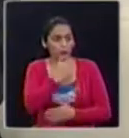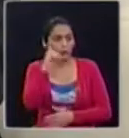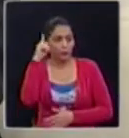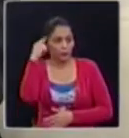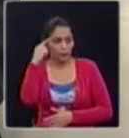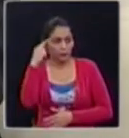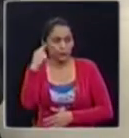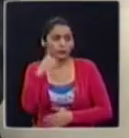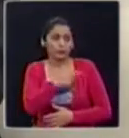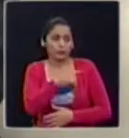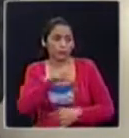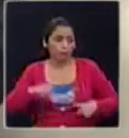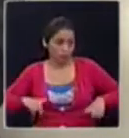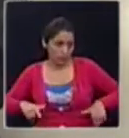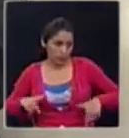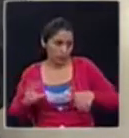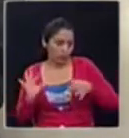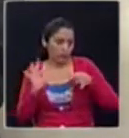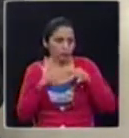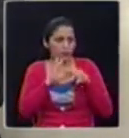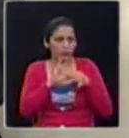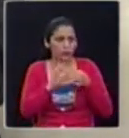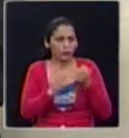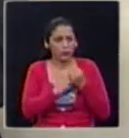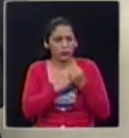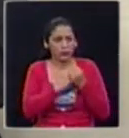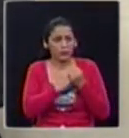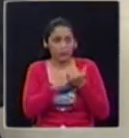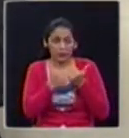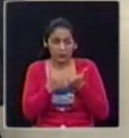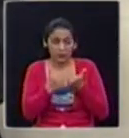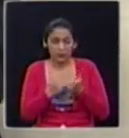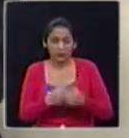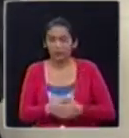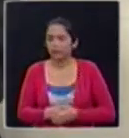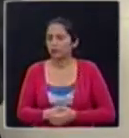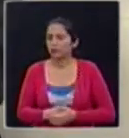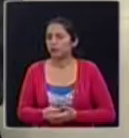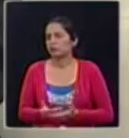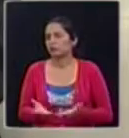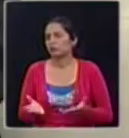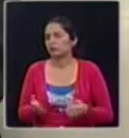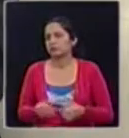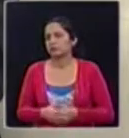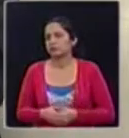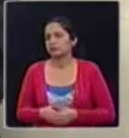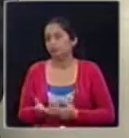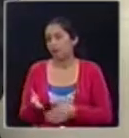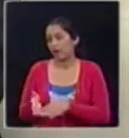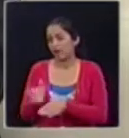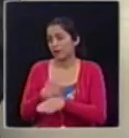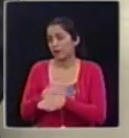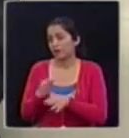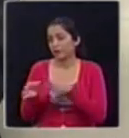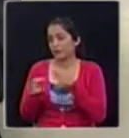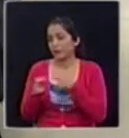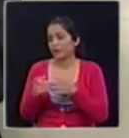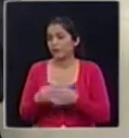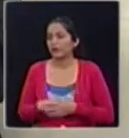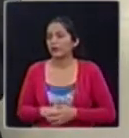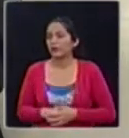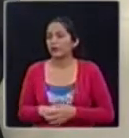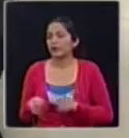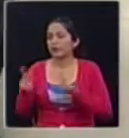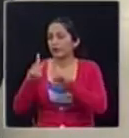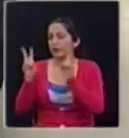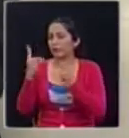las personas que siguen con conceptos errados. La resolución de Junta Monetaria que le mencioné afecta a las importaciones.